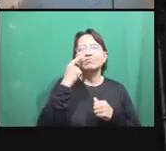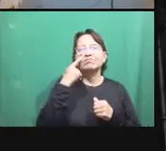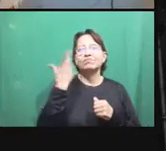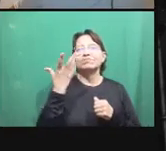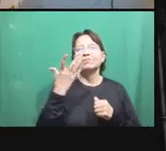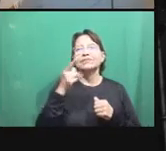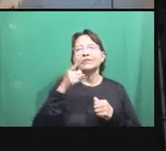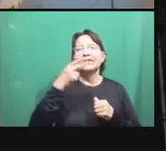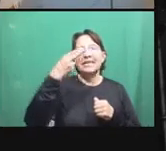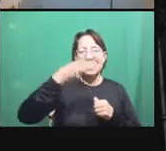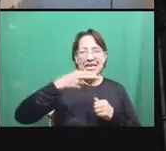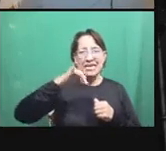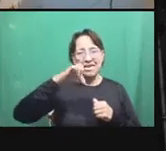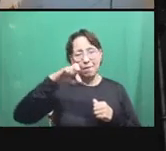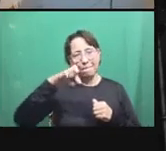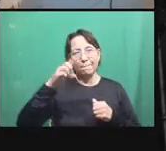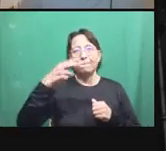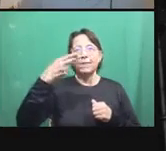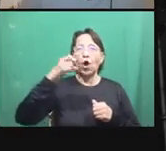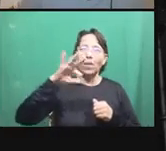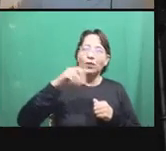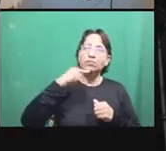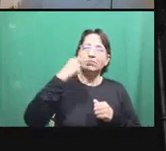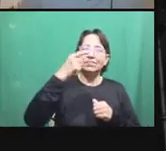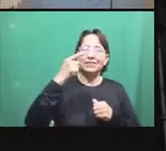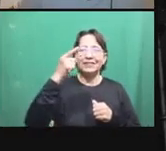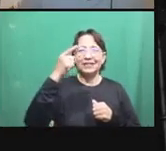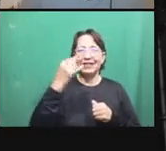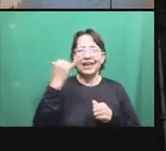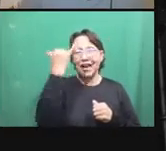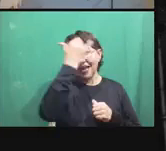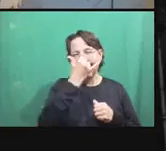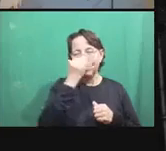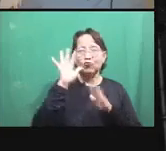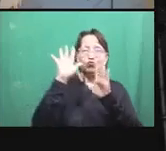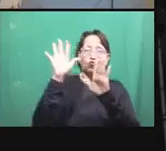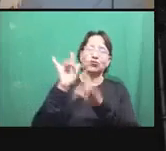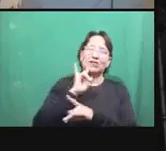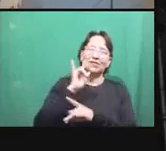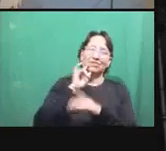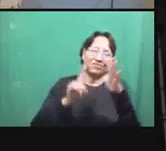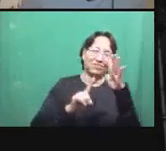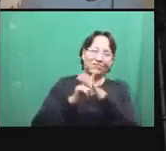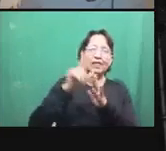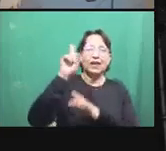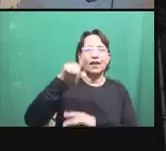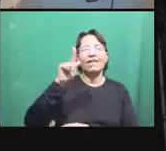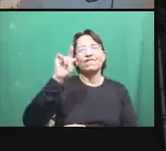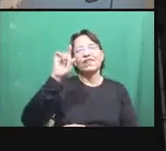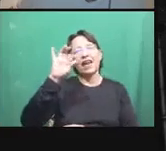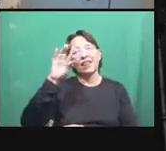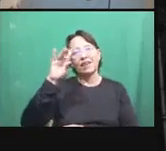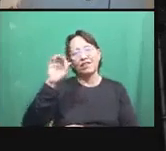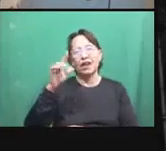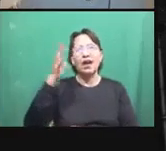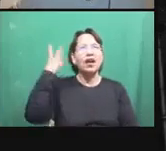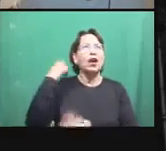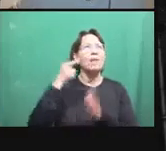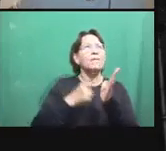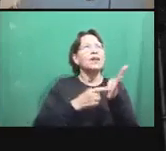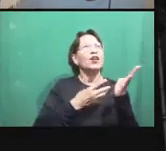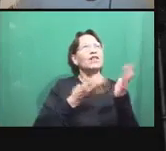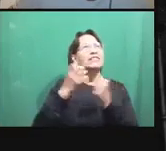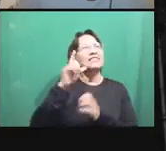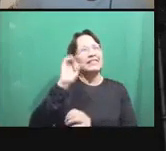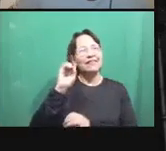de hip hop que emerge en las comunidades afros y latinas de las ciudades de Nueva York y Filadelfia en los años 60 y 70, ¿no?